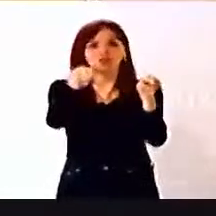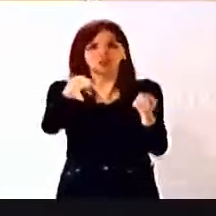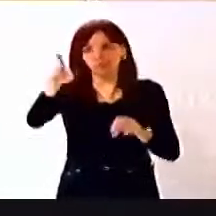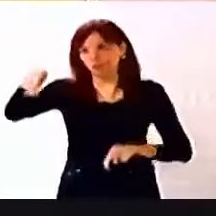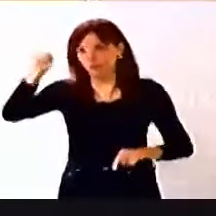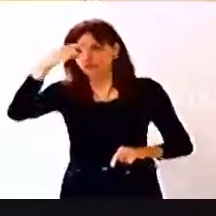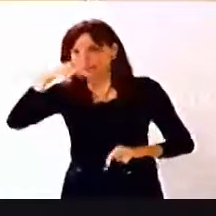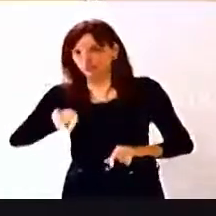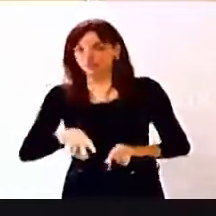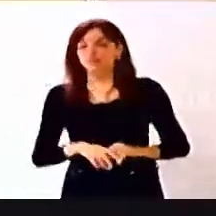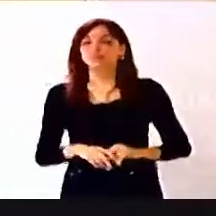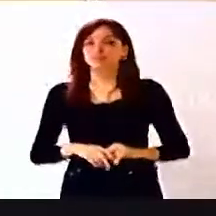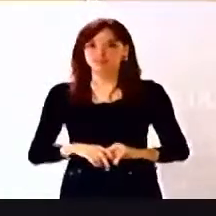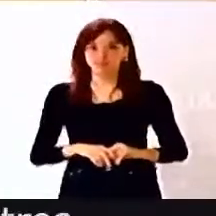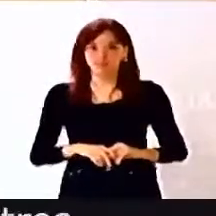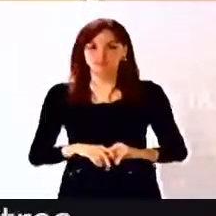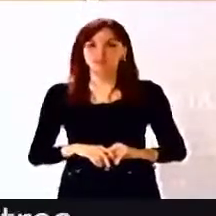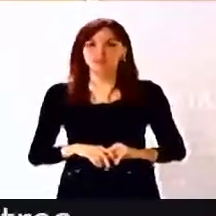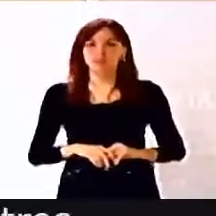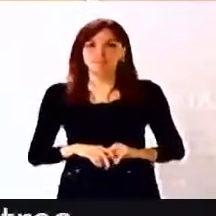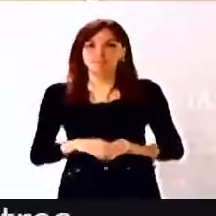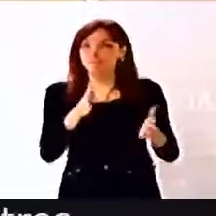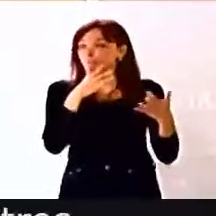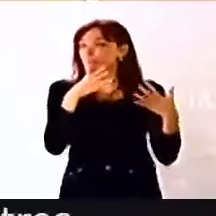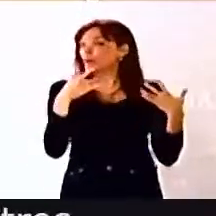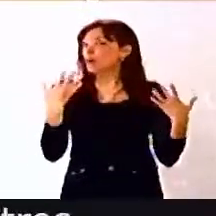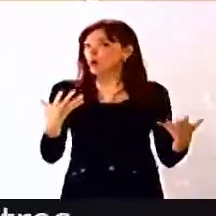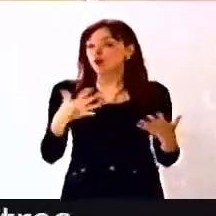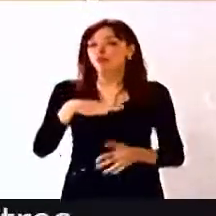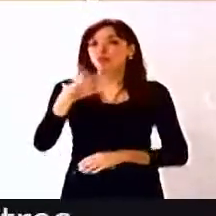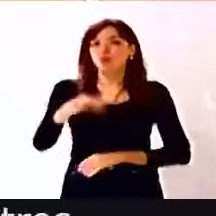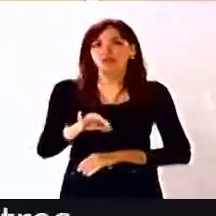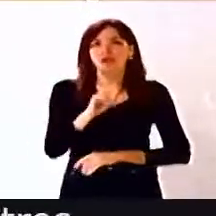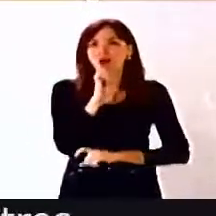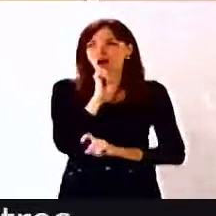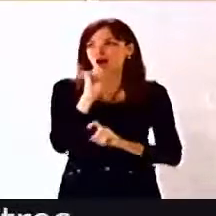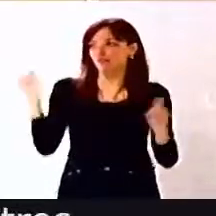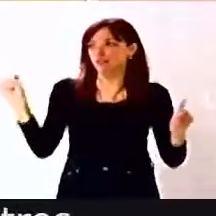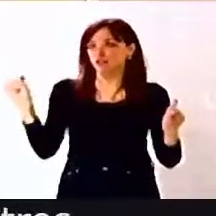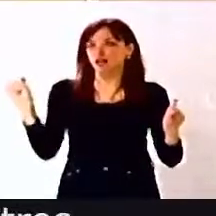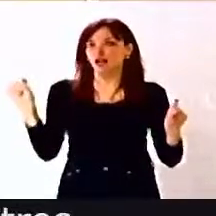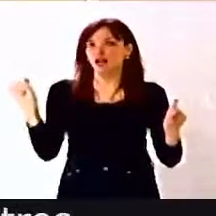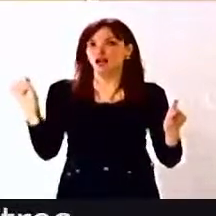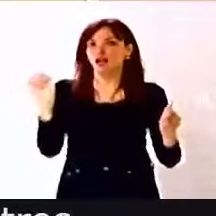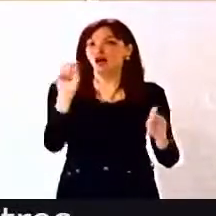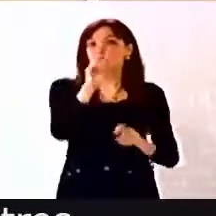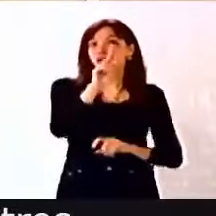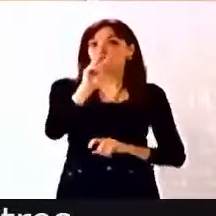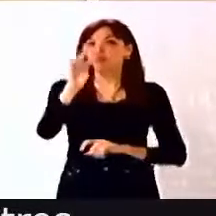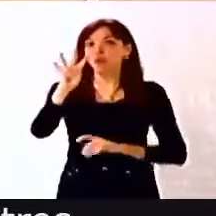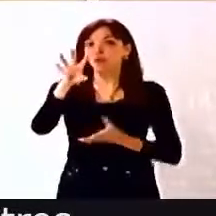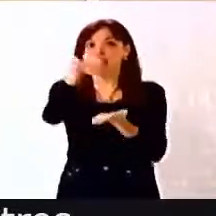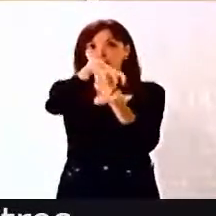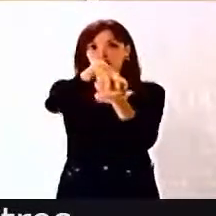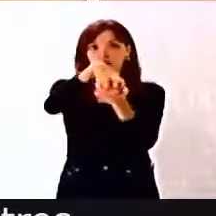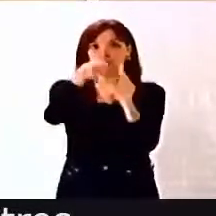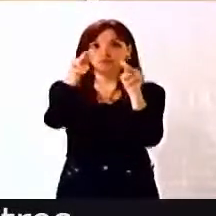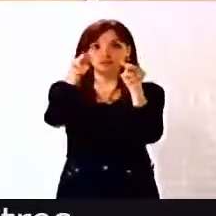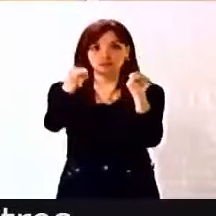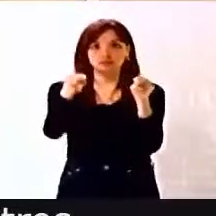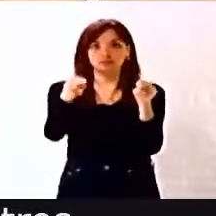residenciales y en este momento les puedo decir que tenemos 24 centros de